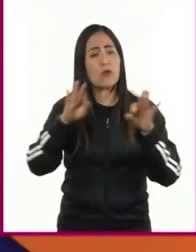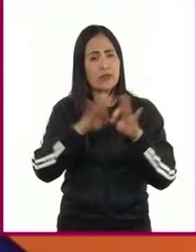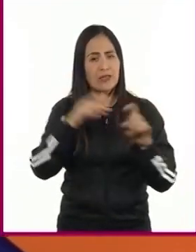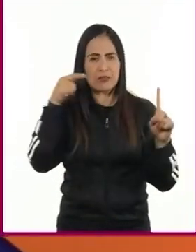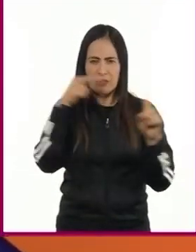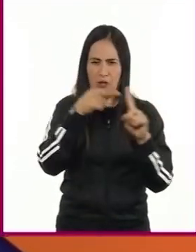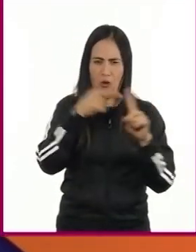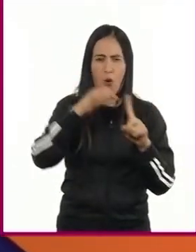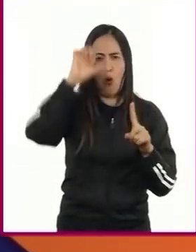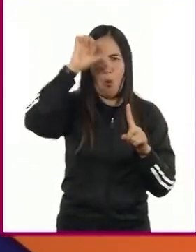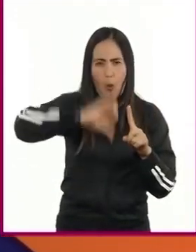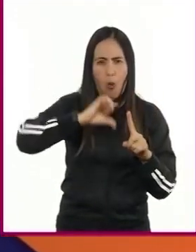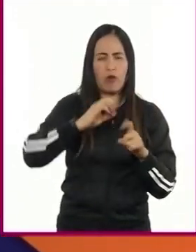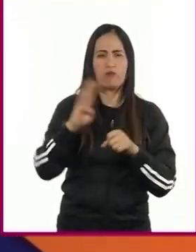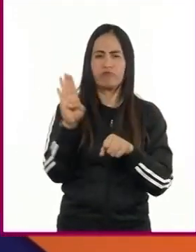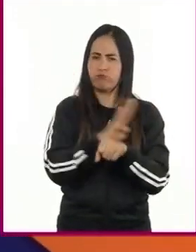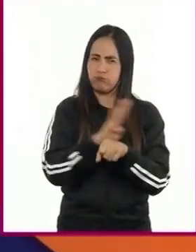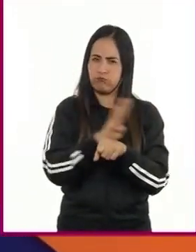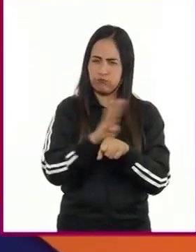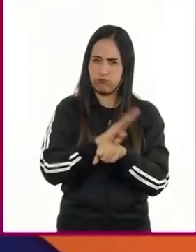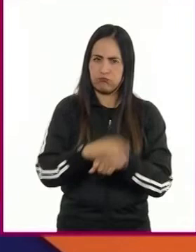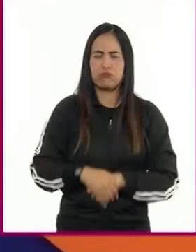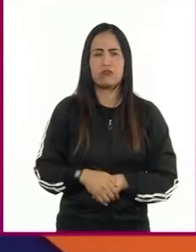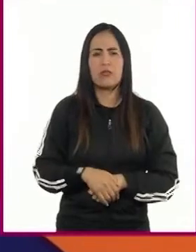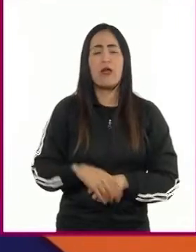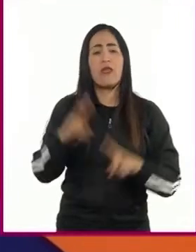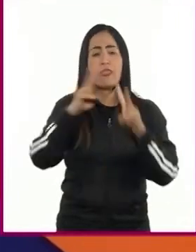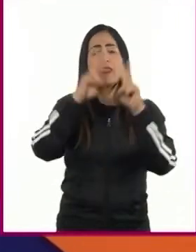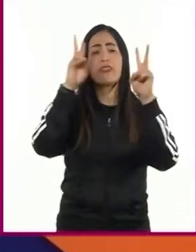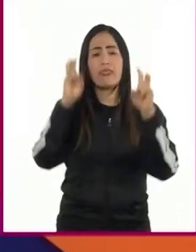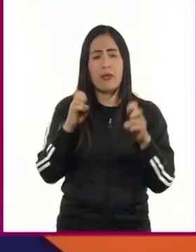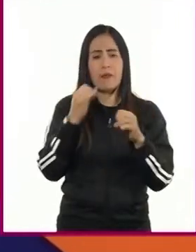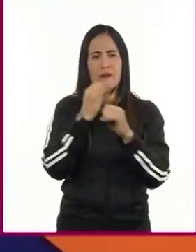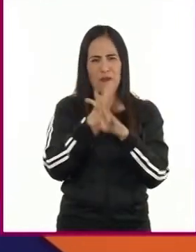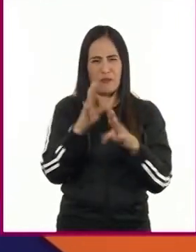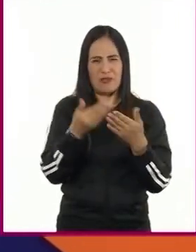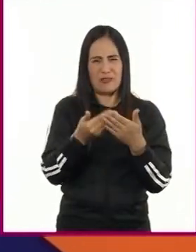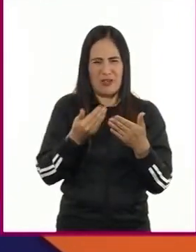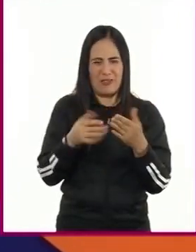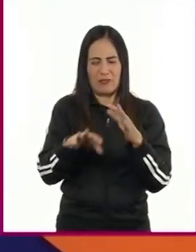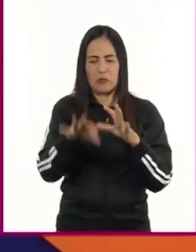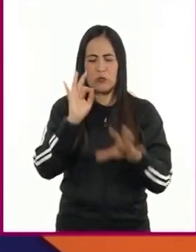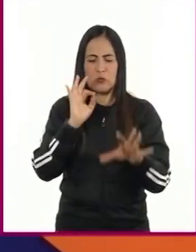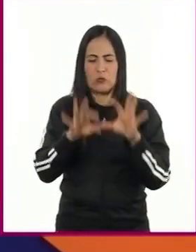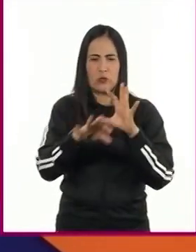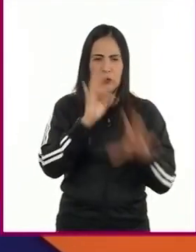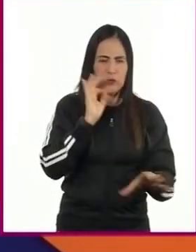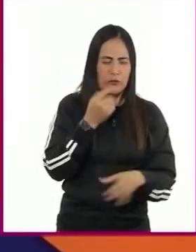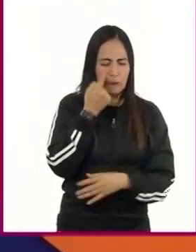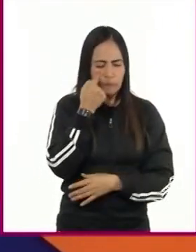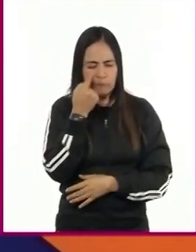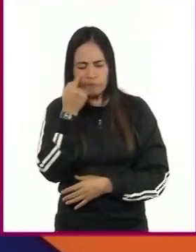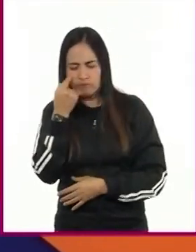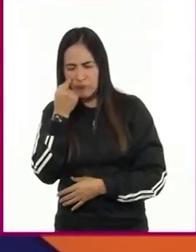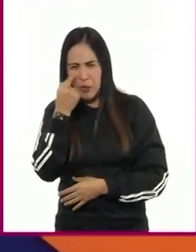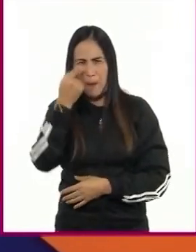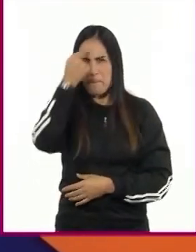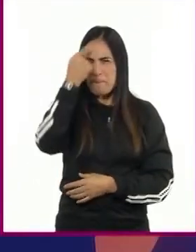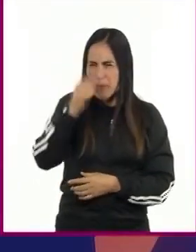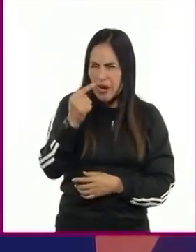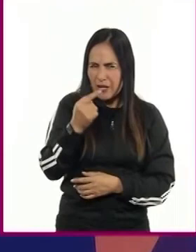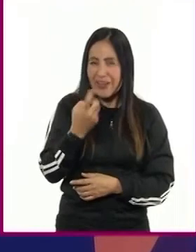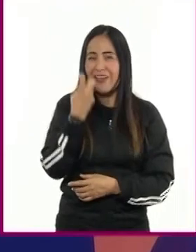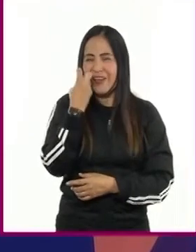sesión, ya que, como bien lo mencionaste, elegir y seleccionar información implica su valoración en función del propósito